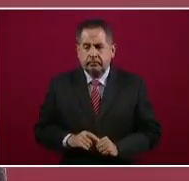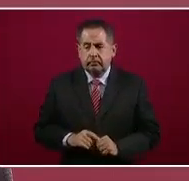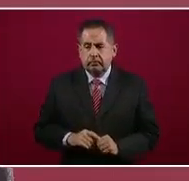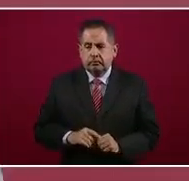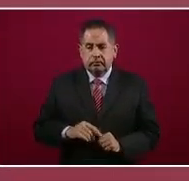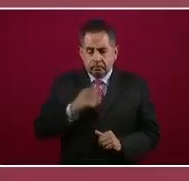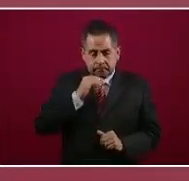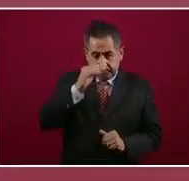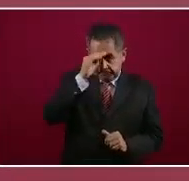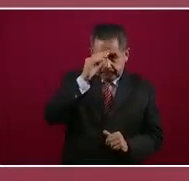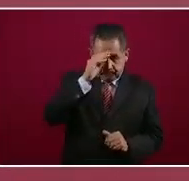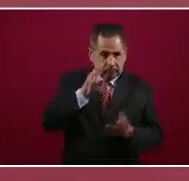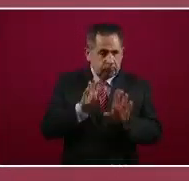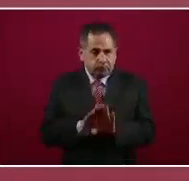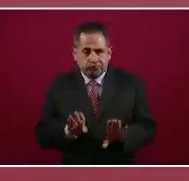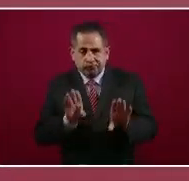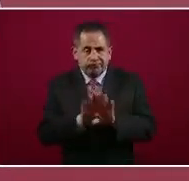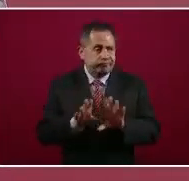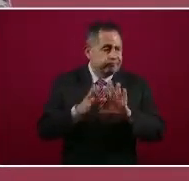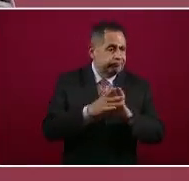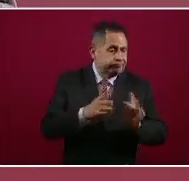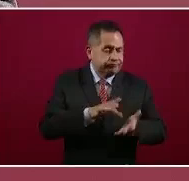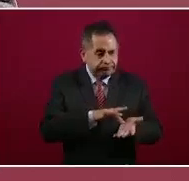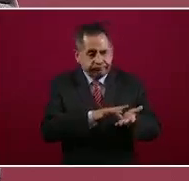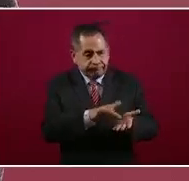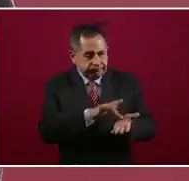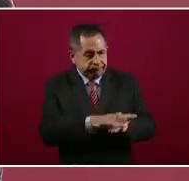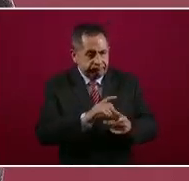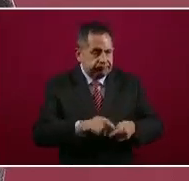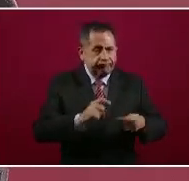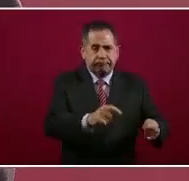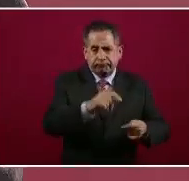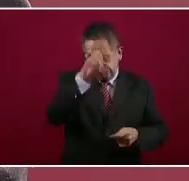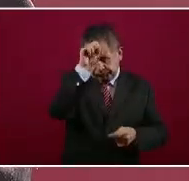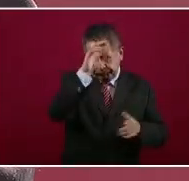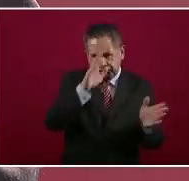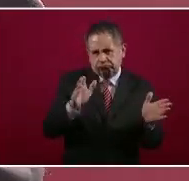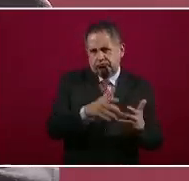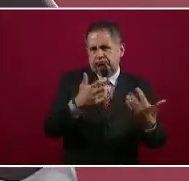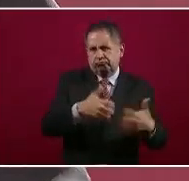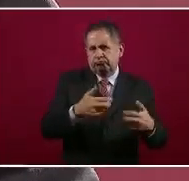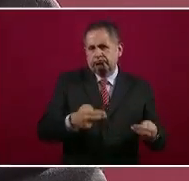buscando y apoyar a pequeños mineros